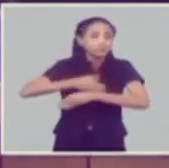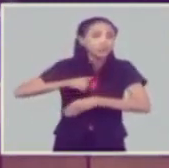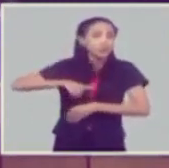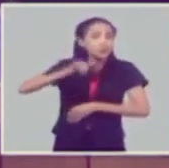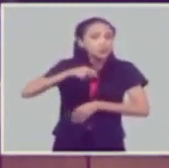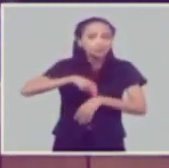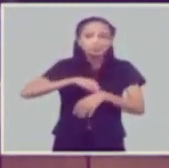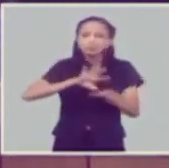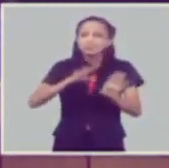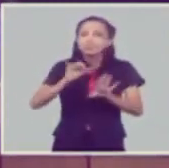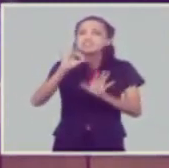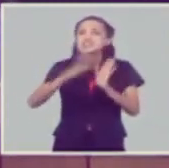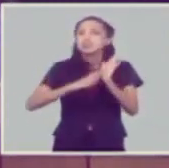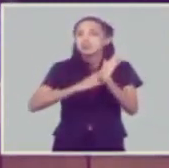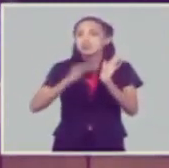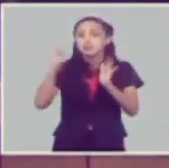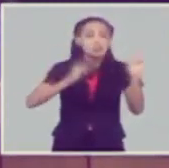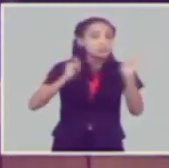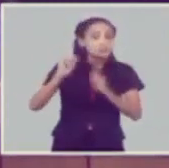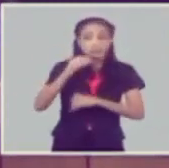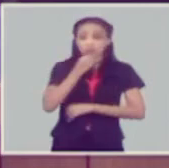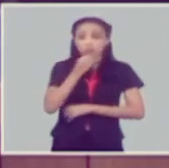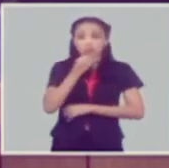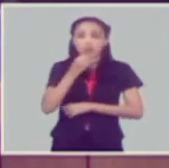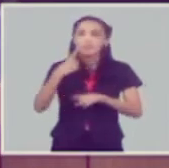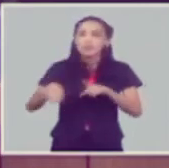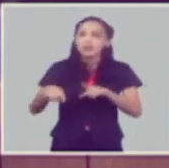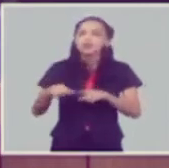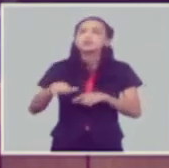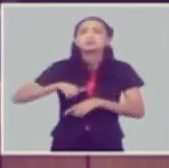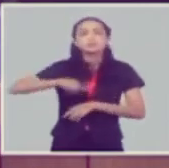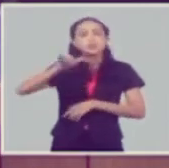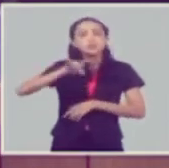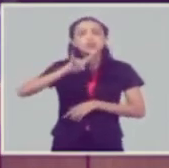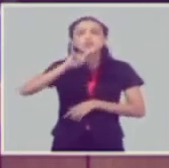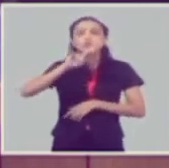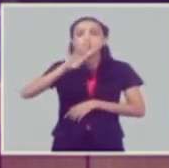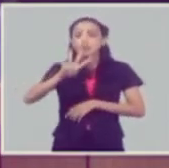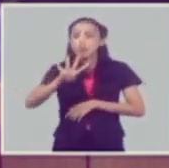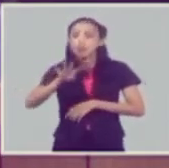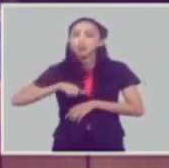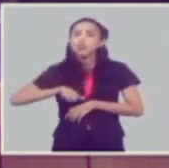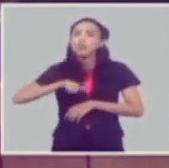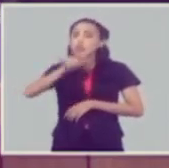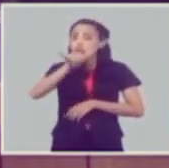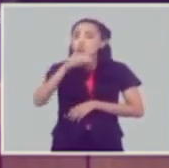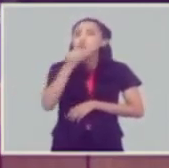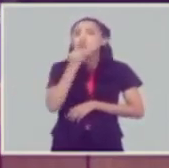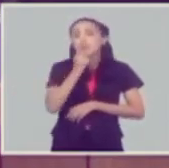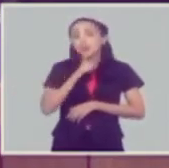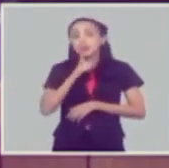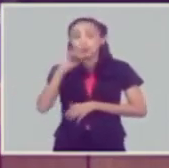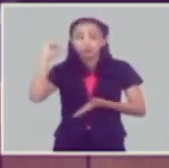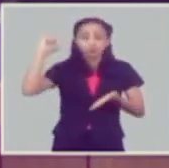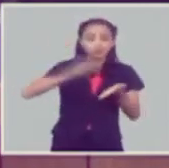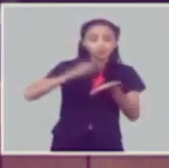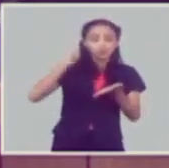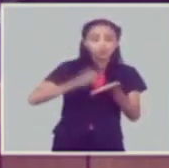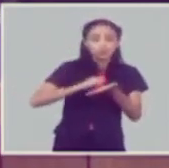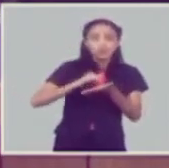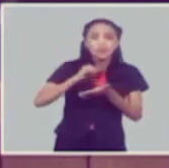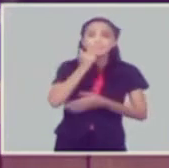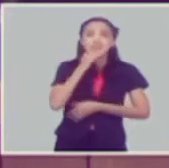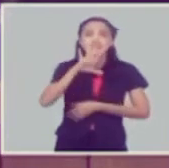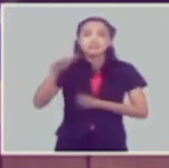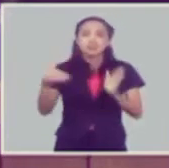aproximadamente 7 meses, se apoyó la realización de 94 vuelos chárter que permitieron el regreso a Cuba de más de 5.000